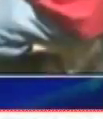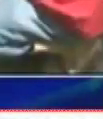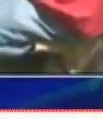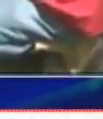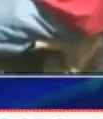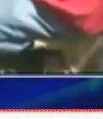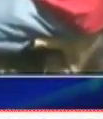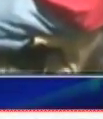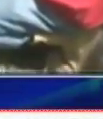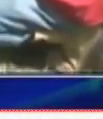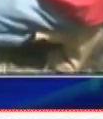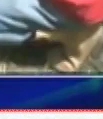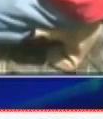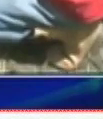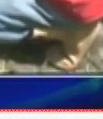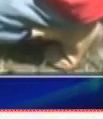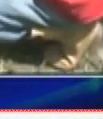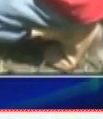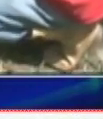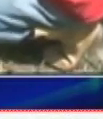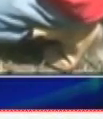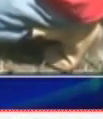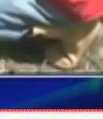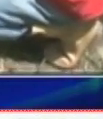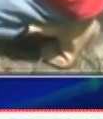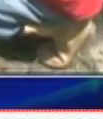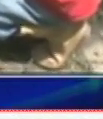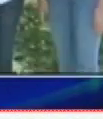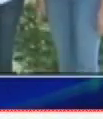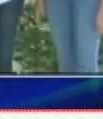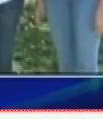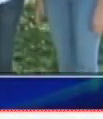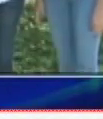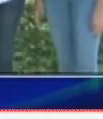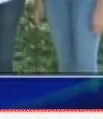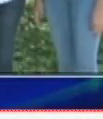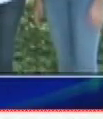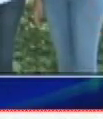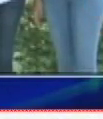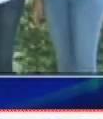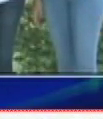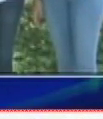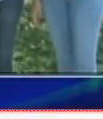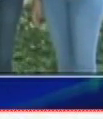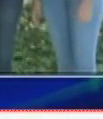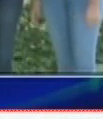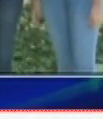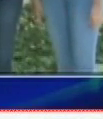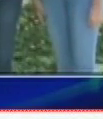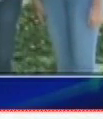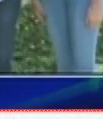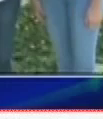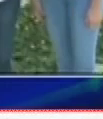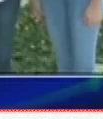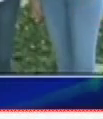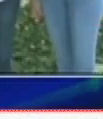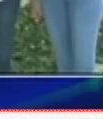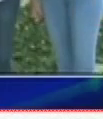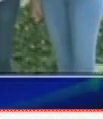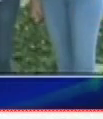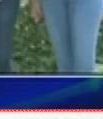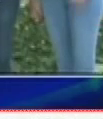estamos dispuestos también a dejar nuestra vida si es posible. ¡Que viva la misión Venezuela Bella! ¡Viva! ¡Leales